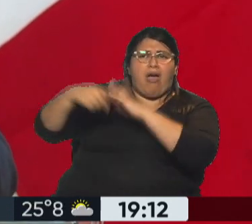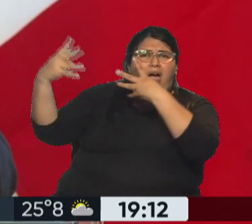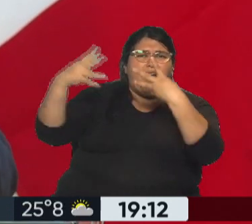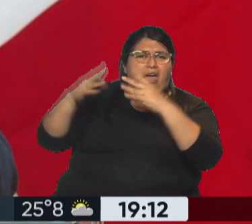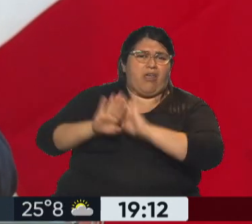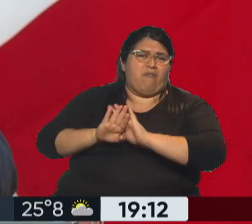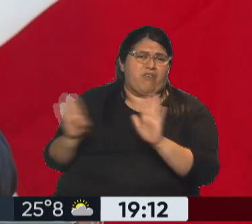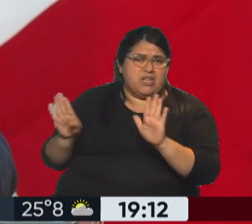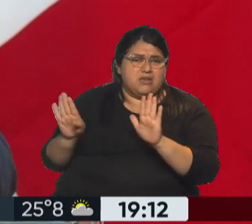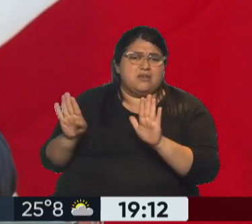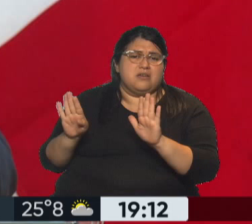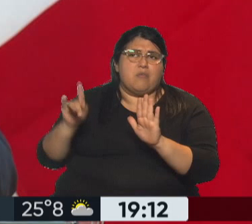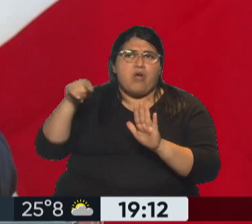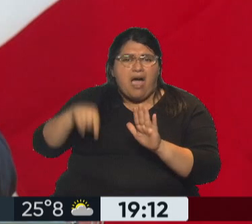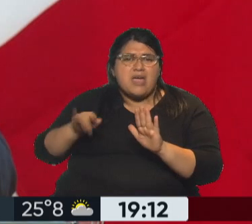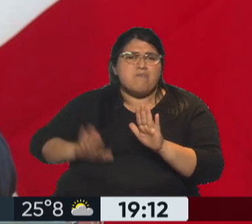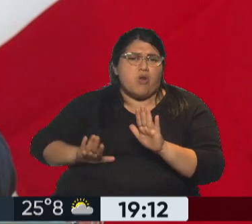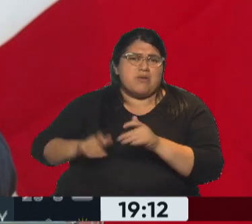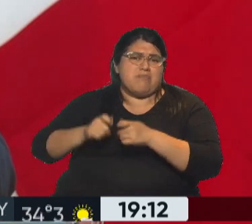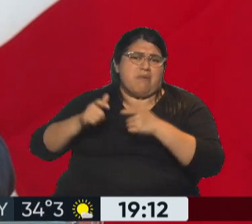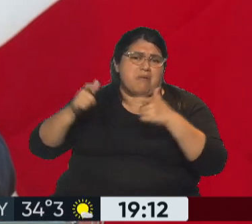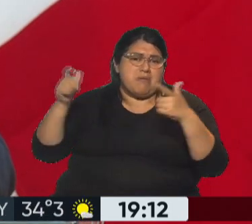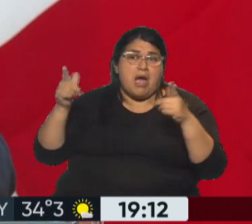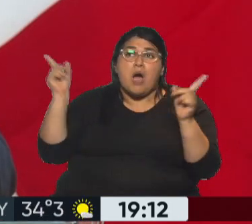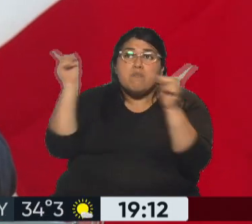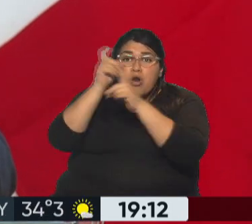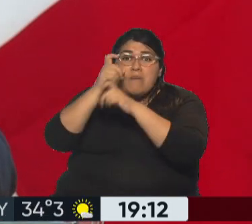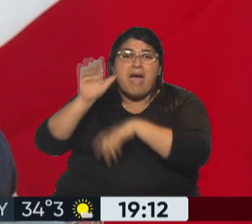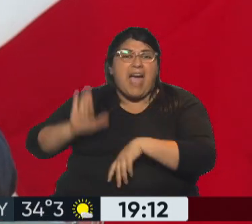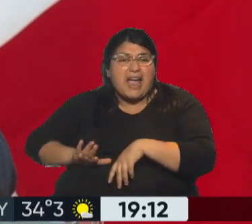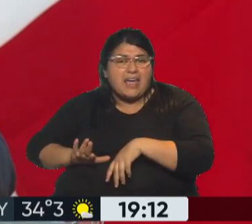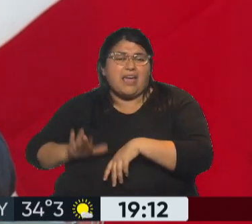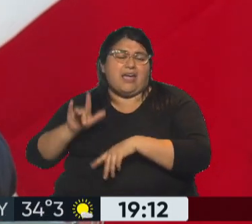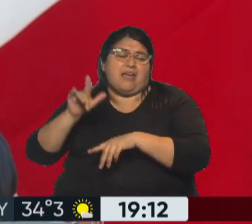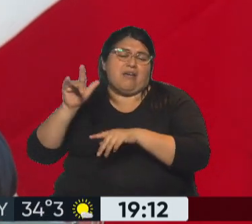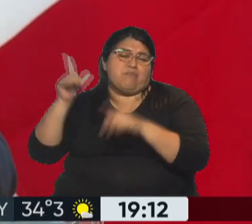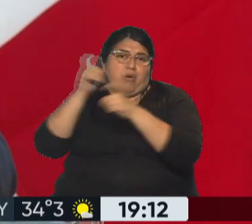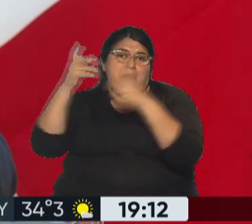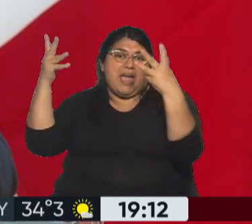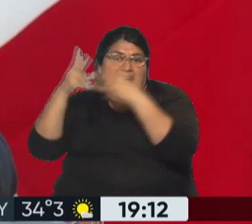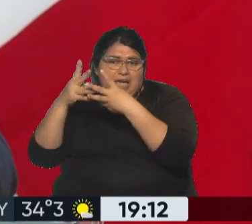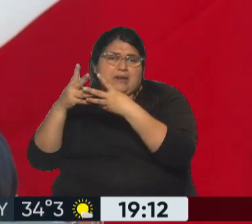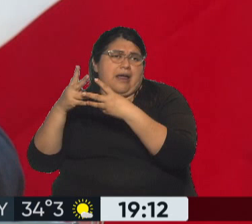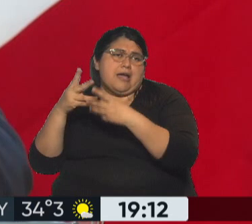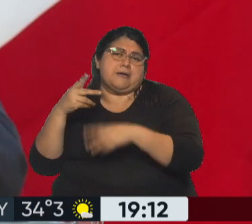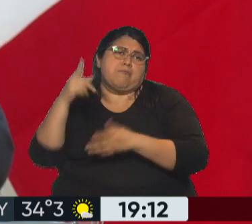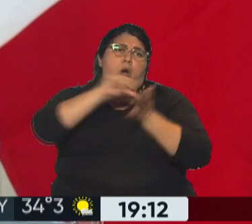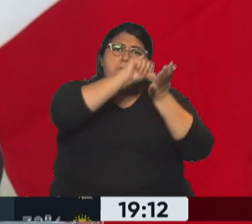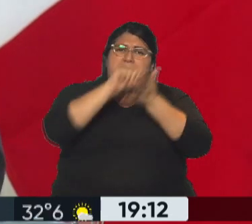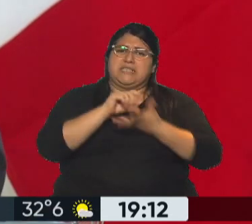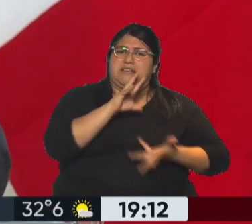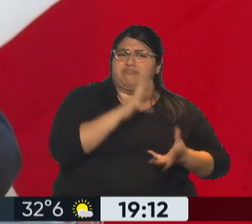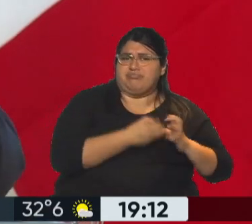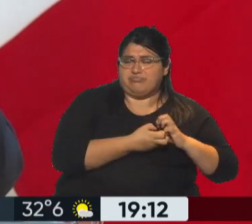pero donde se padece el hambre, donde los efectos de la guerra son efectos muy dañinos y que